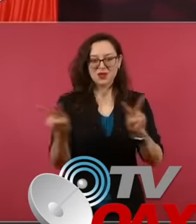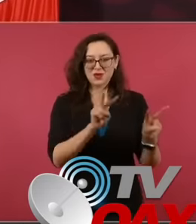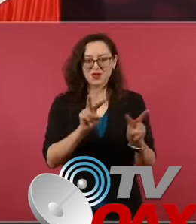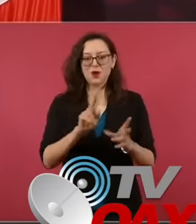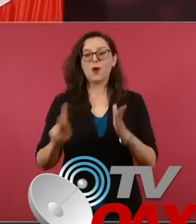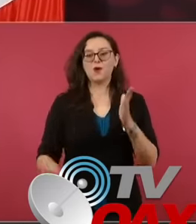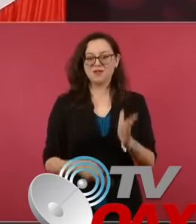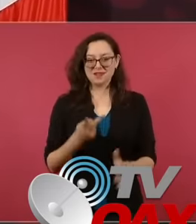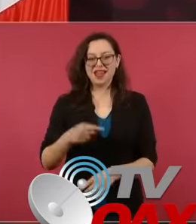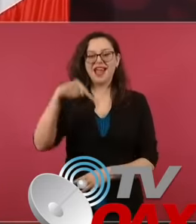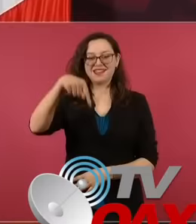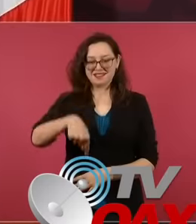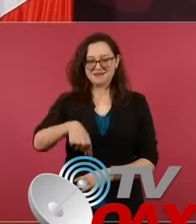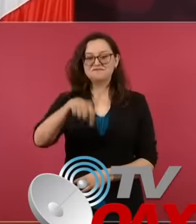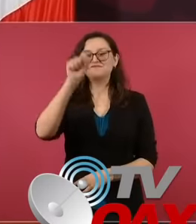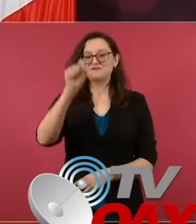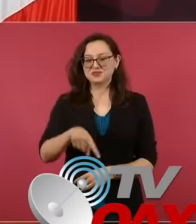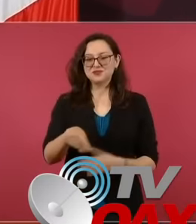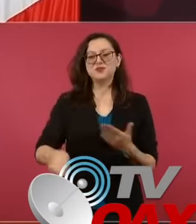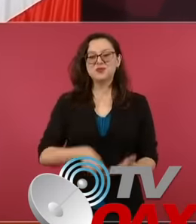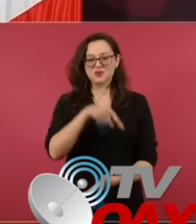¡Veamos!